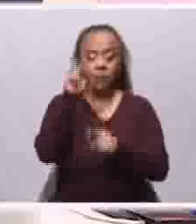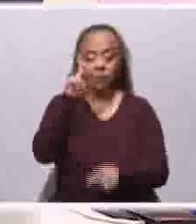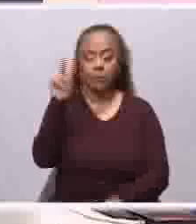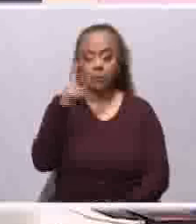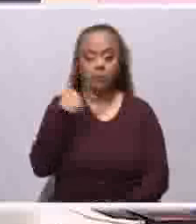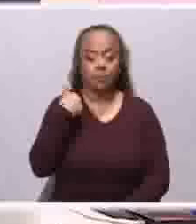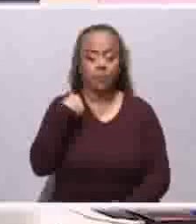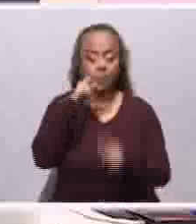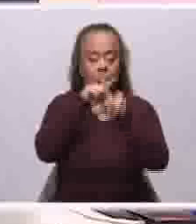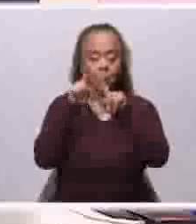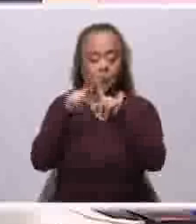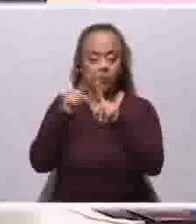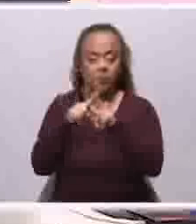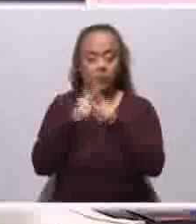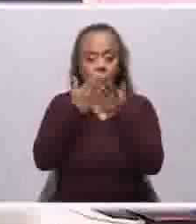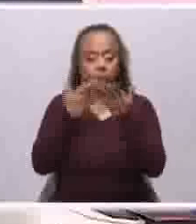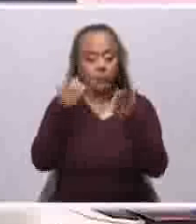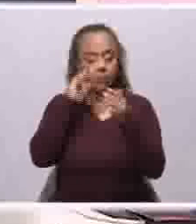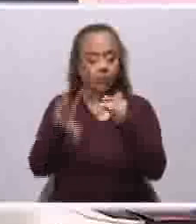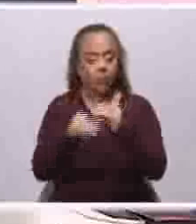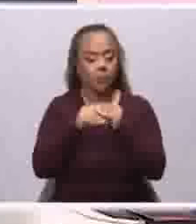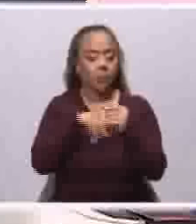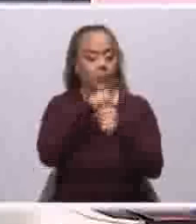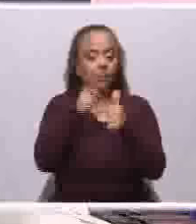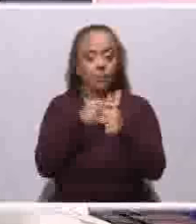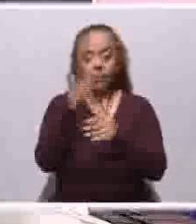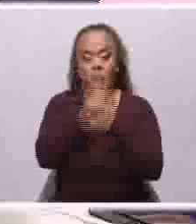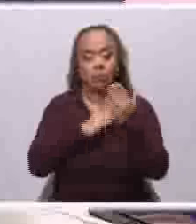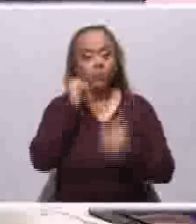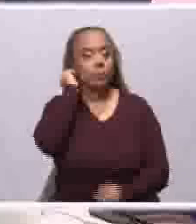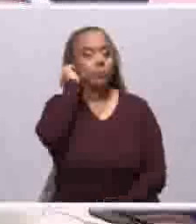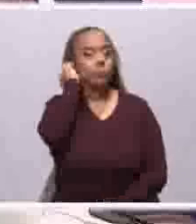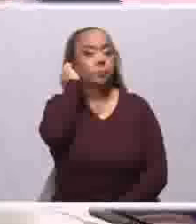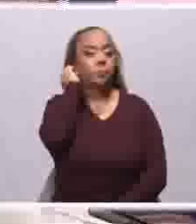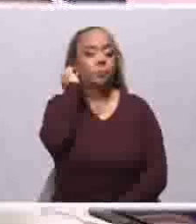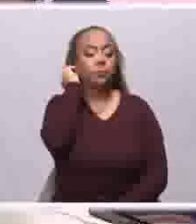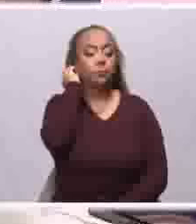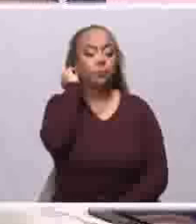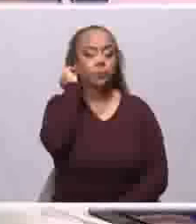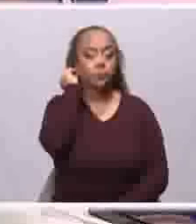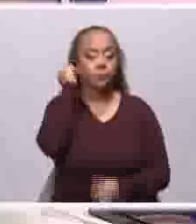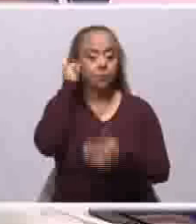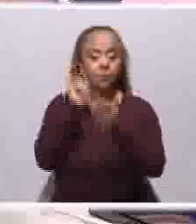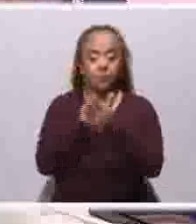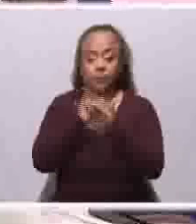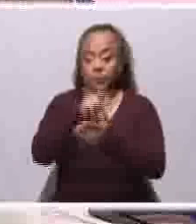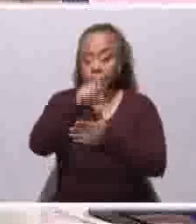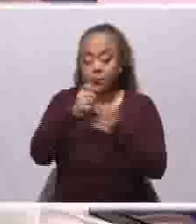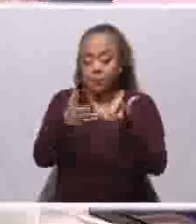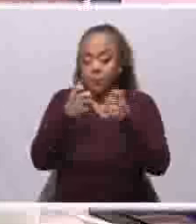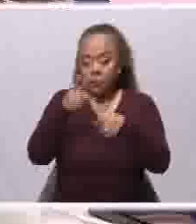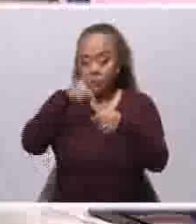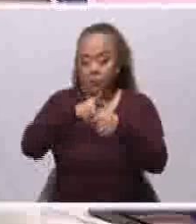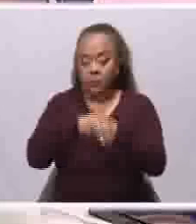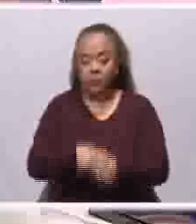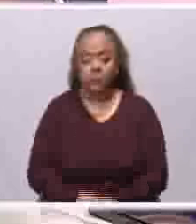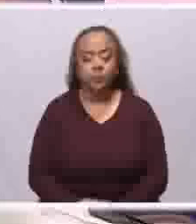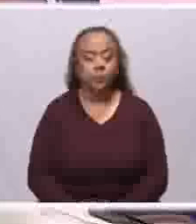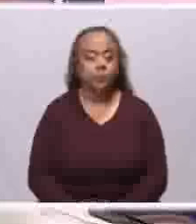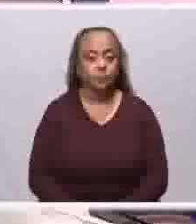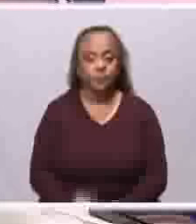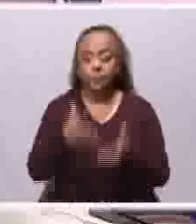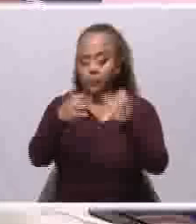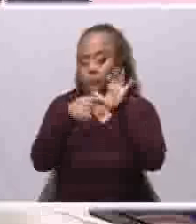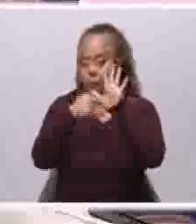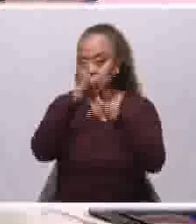varios apuntes para hacer primero voy a ir a la parte que creo que él por esa necesidad y vocación de querer participar de querer estar de